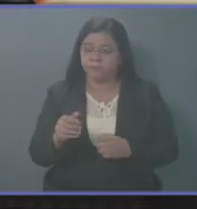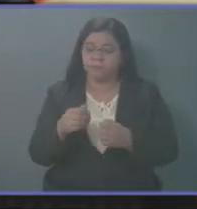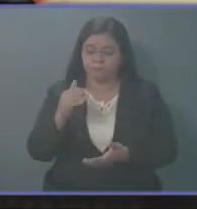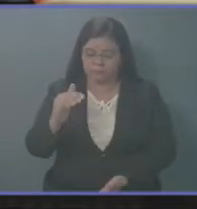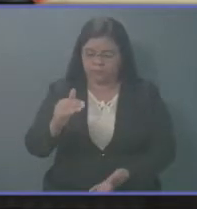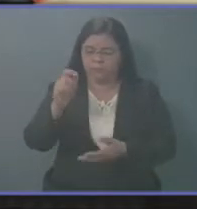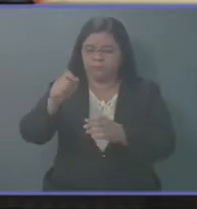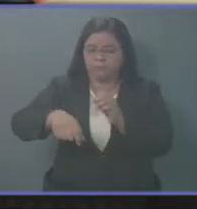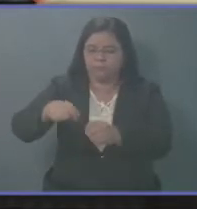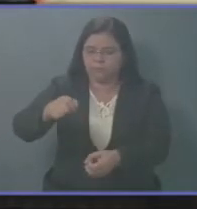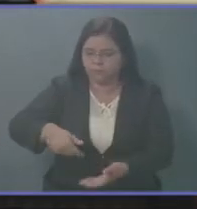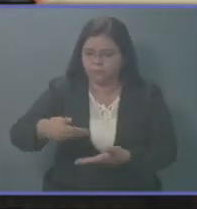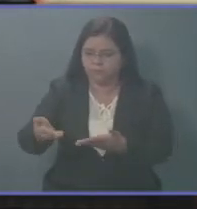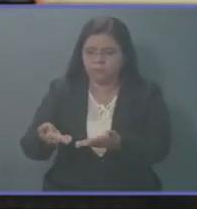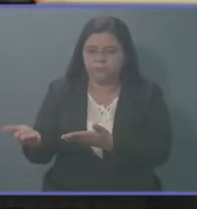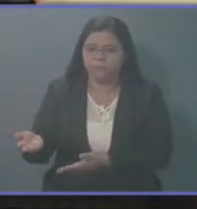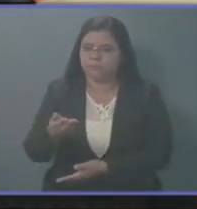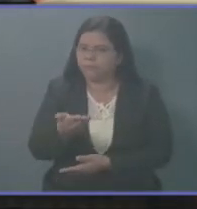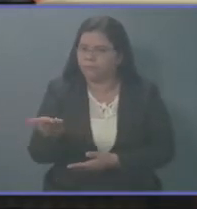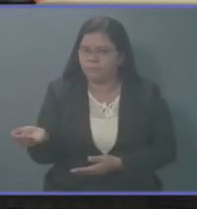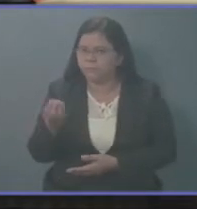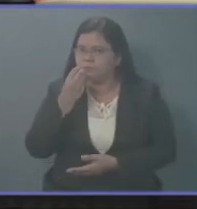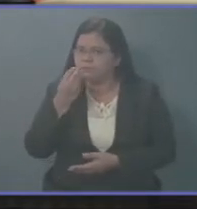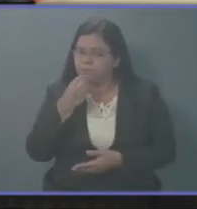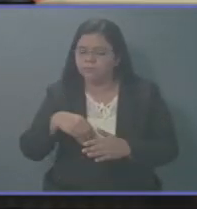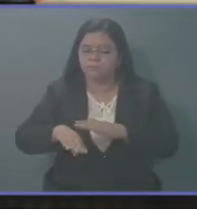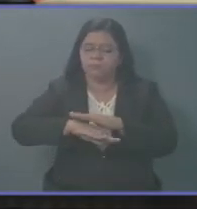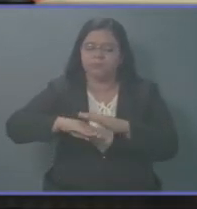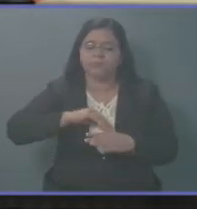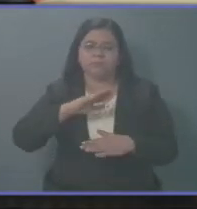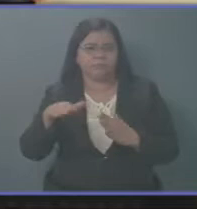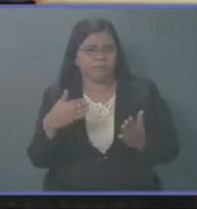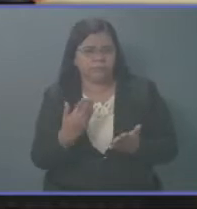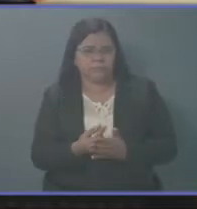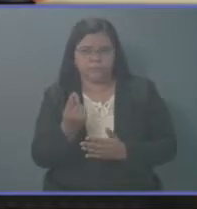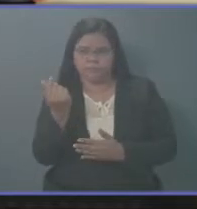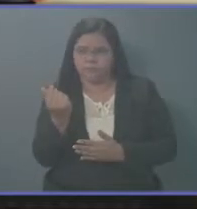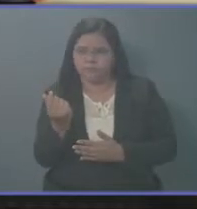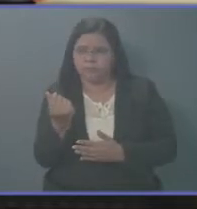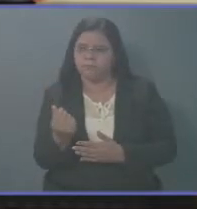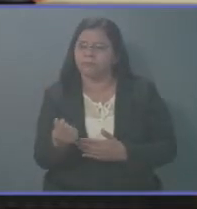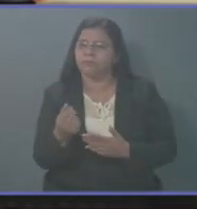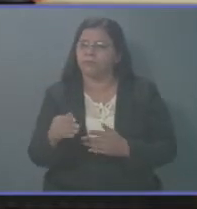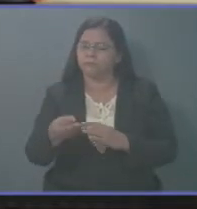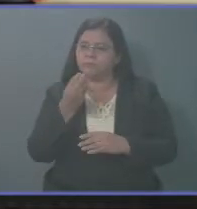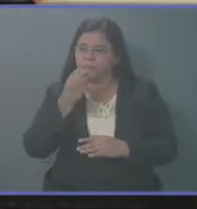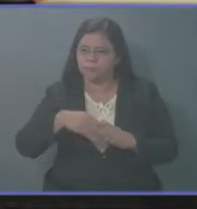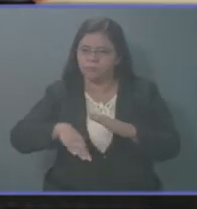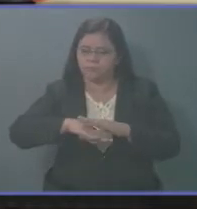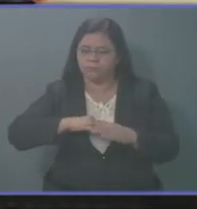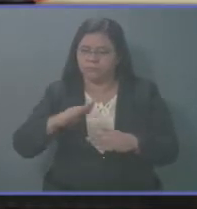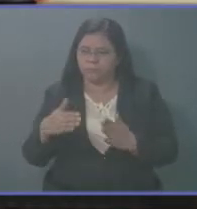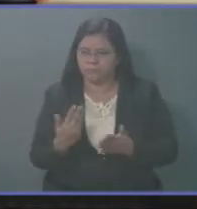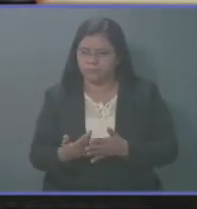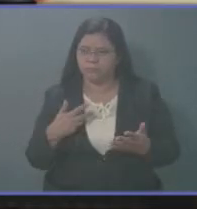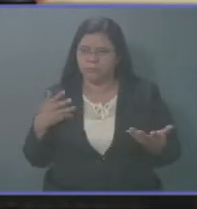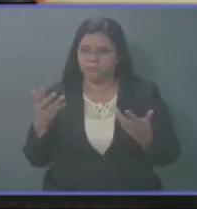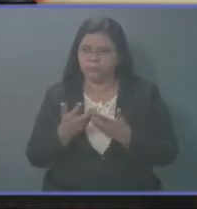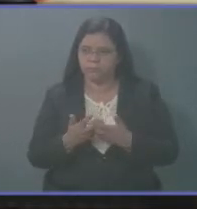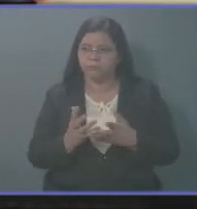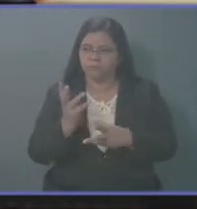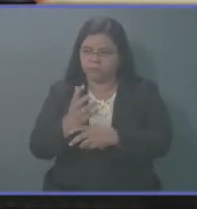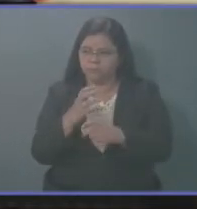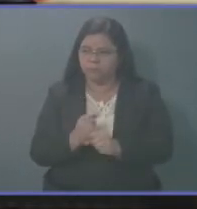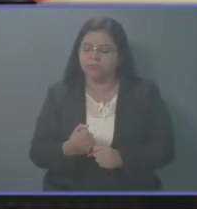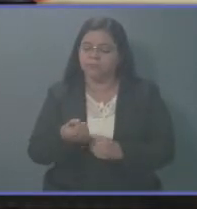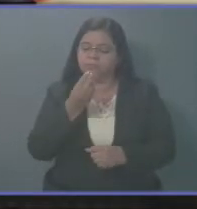agrícolas de granos básicos, canasta solidaria, la creación de fondos de liquidez a favor de los productores agrícolas de granos básicos y del sector agropecuario, a fin de garantizar